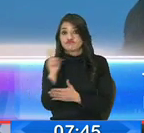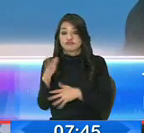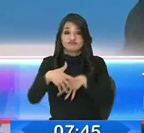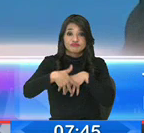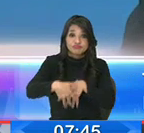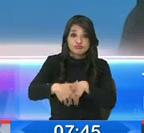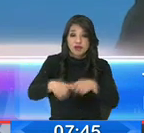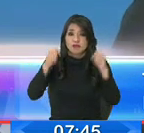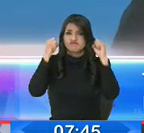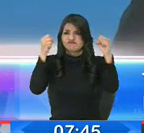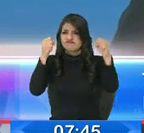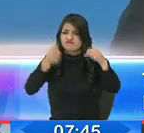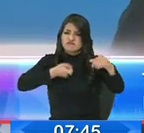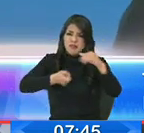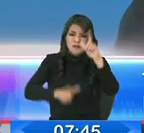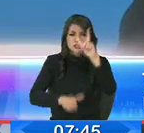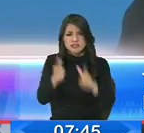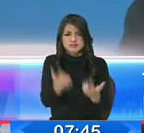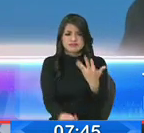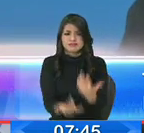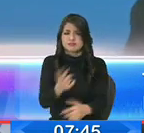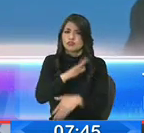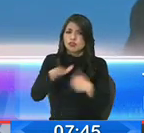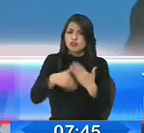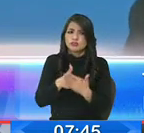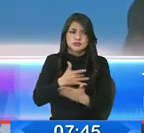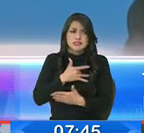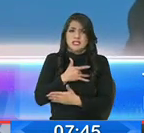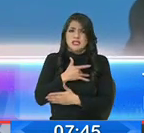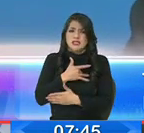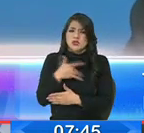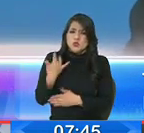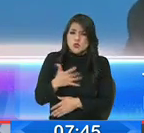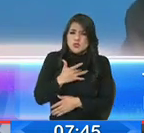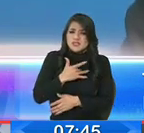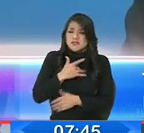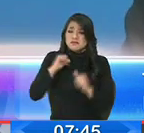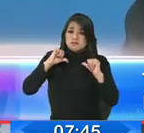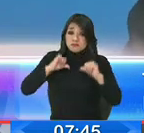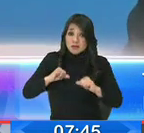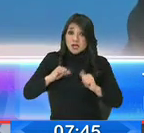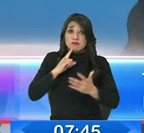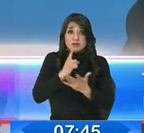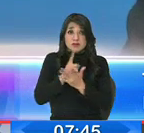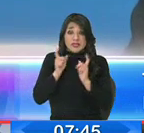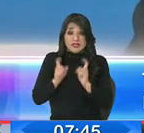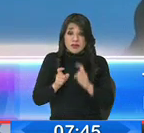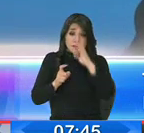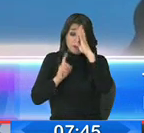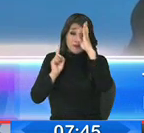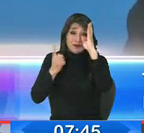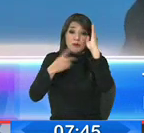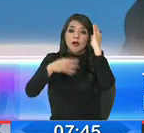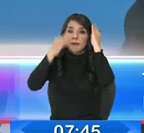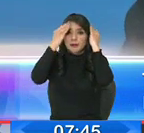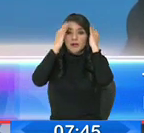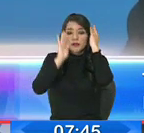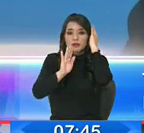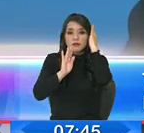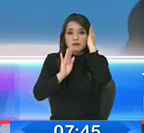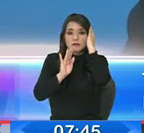del orden, entonces todos nos sentimos tan vulnerables. Hay que aprender esa lección y empezar